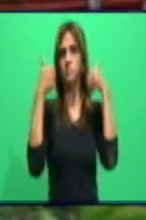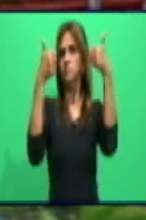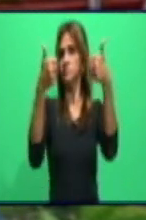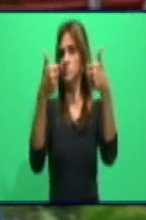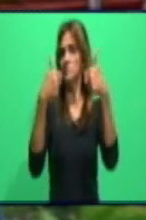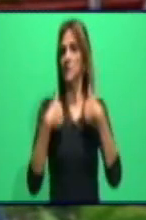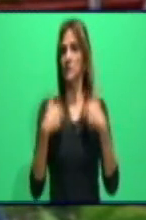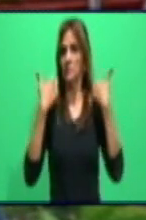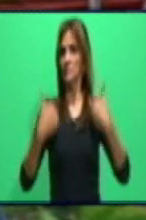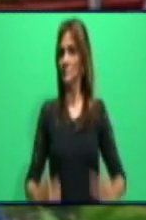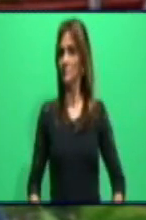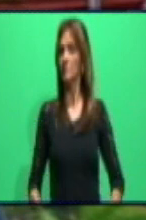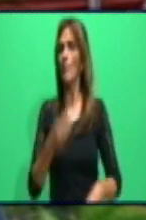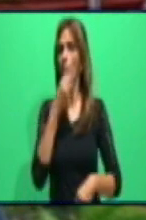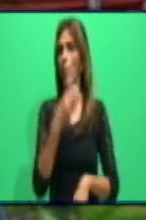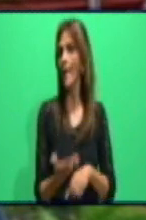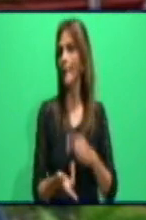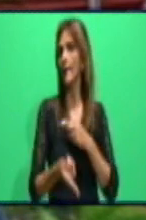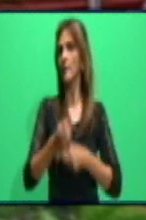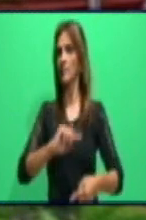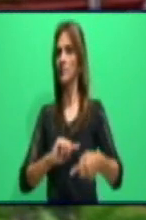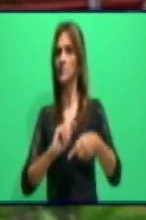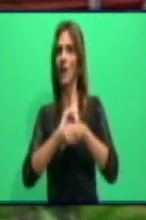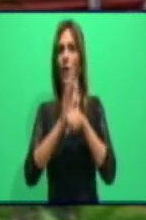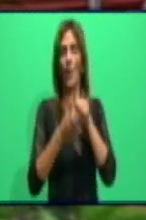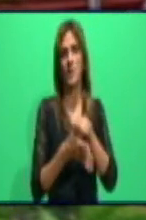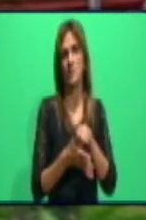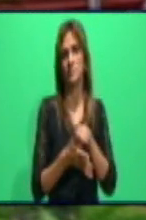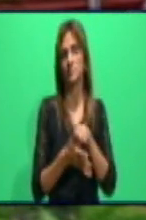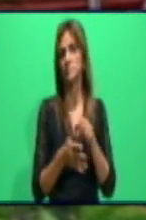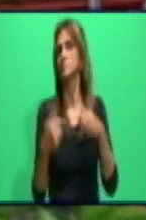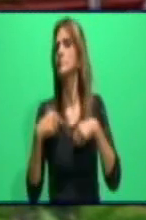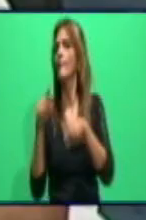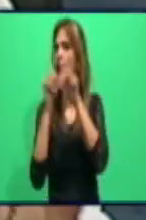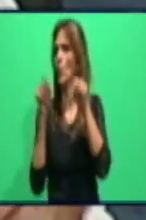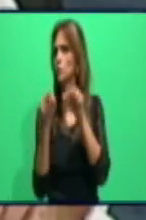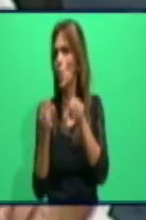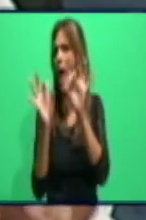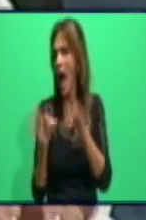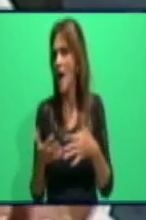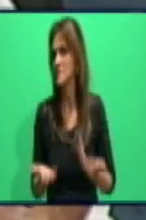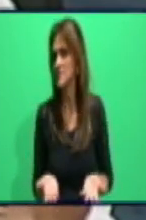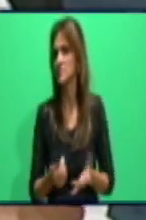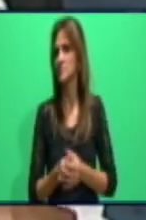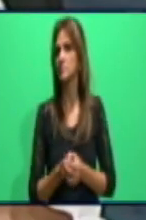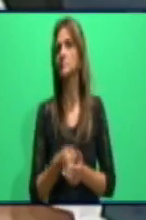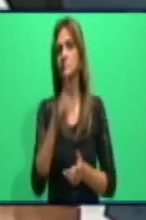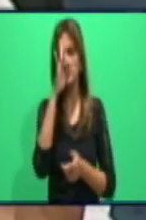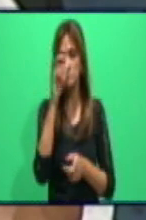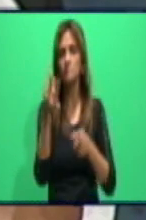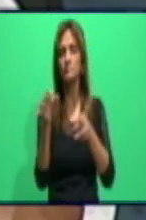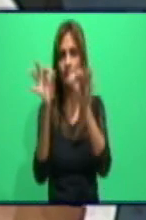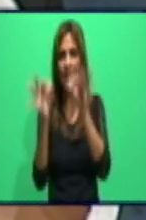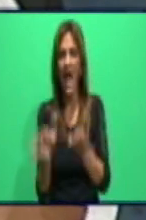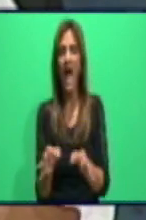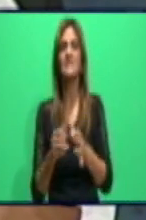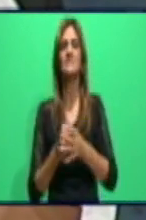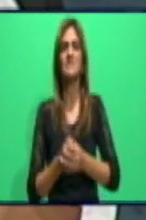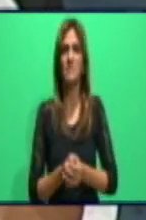pueda combatir el nuevo corona virus es así doctor es así mismo de manera tal de asia independientemente de que